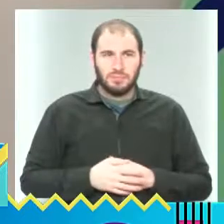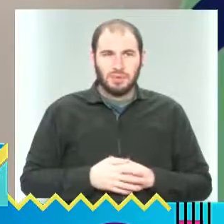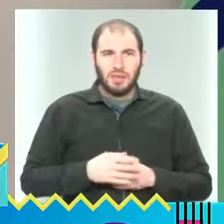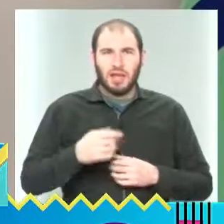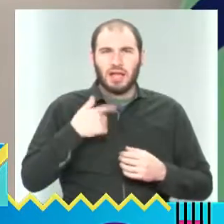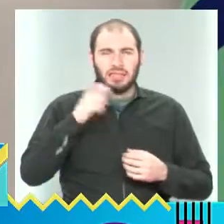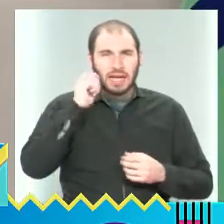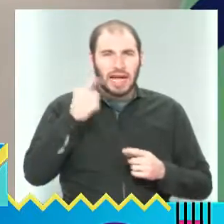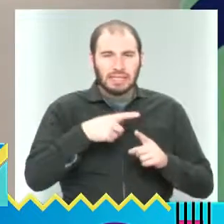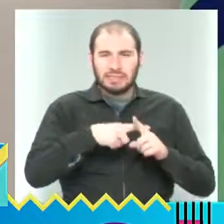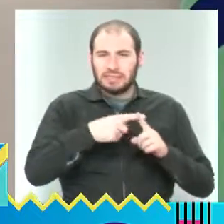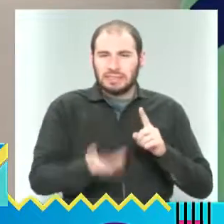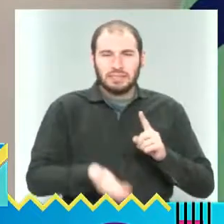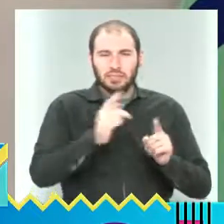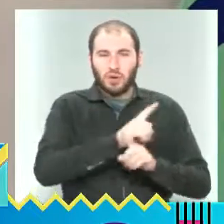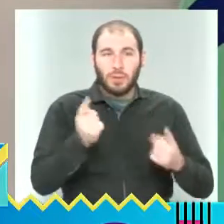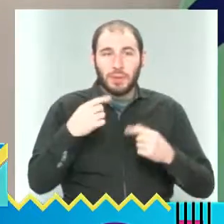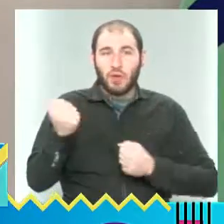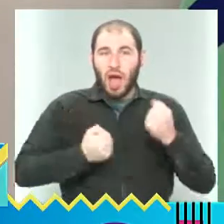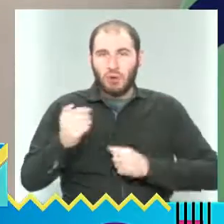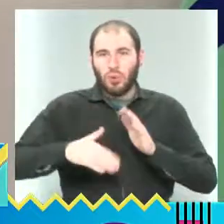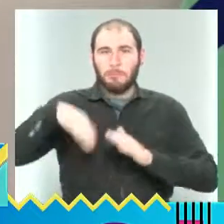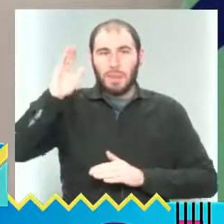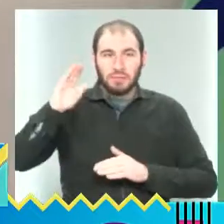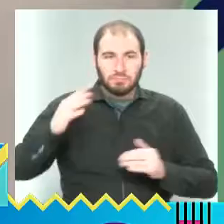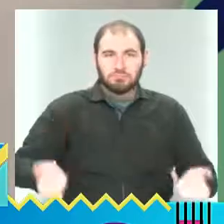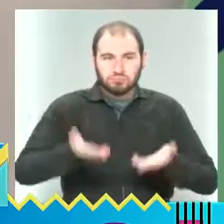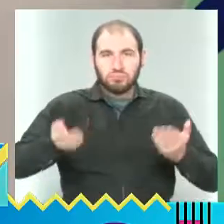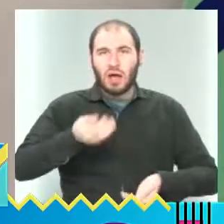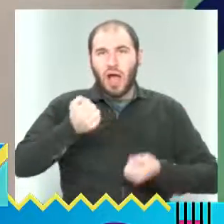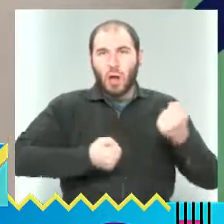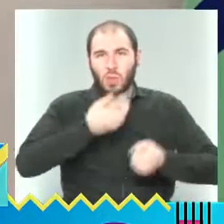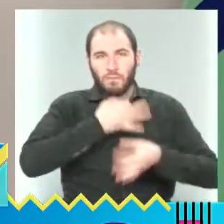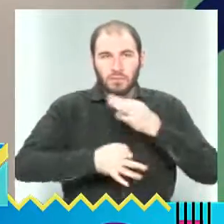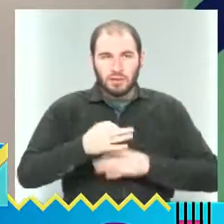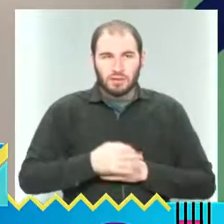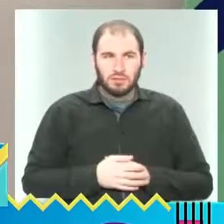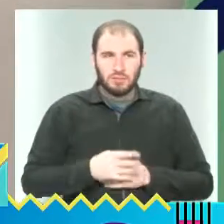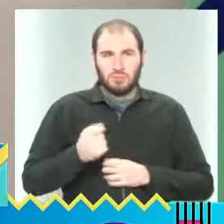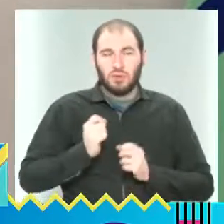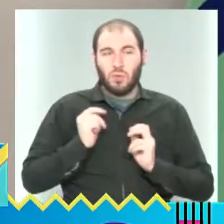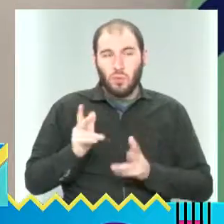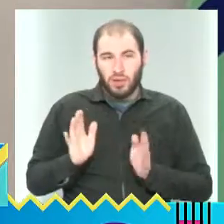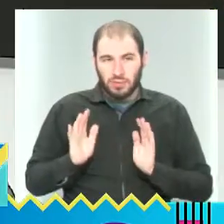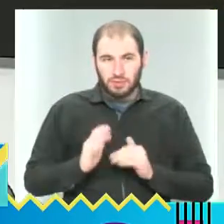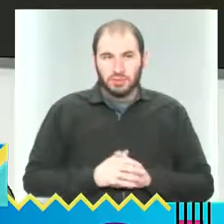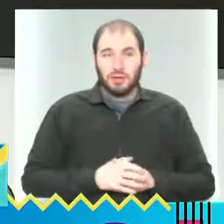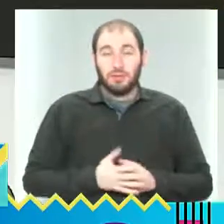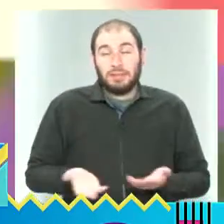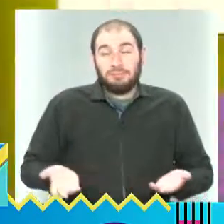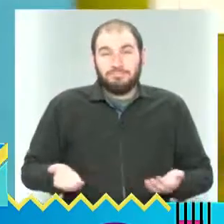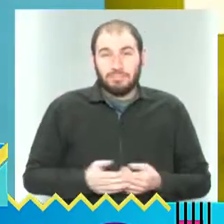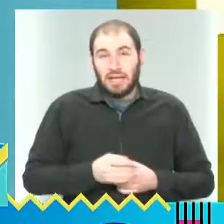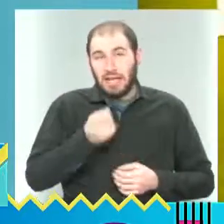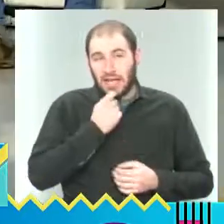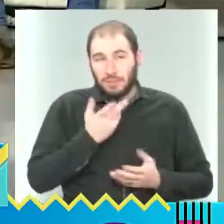más gases de efecto invernadero, pero cada vez hay más autos en la calle y se fomenta la venta del auto. Sí. Yo tengo auto. No me ¿Seguro? Pero bueno, es